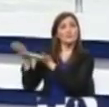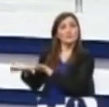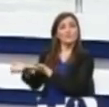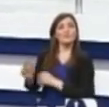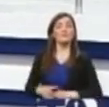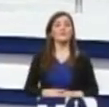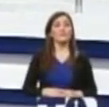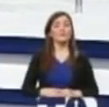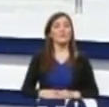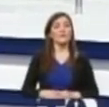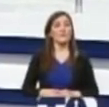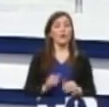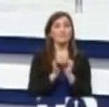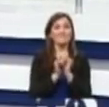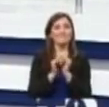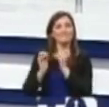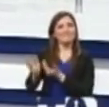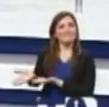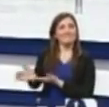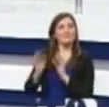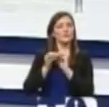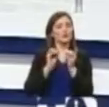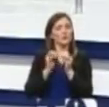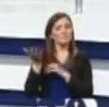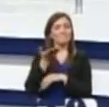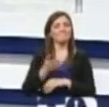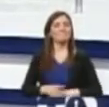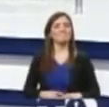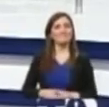@24horasUIO, y también estamos en WhatsApp, ahí está el número